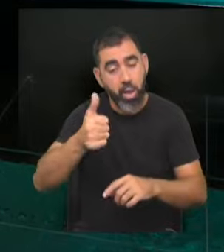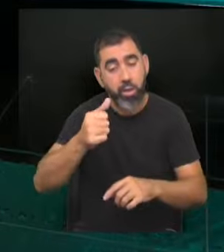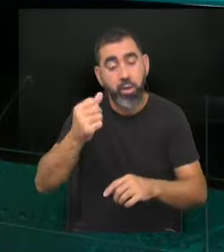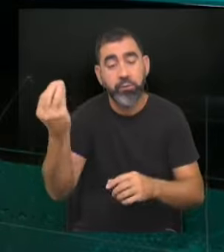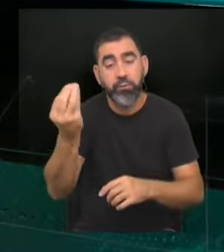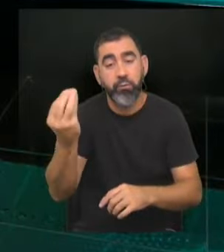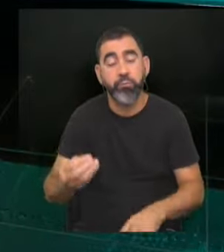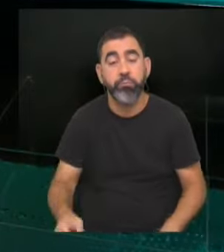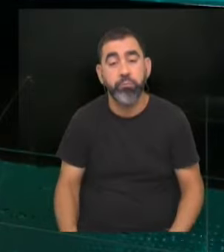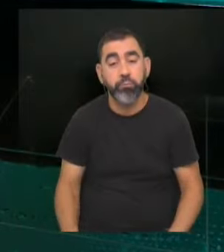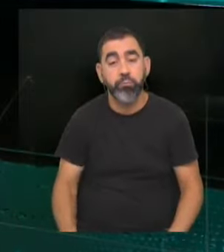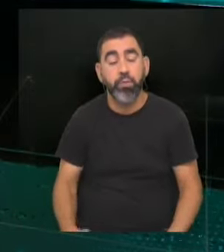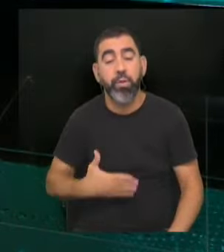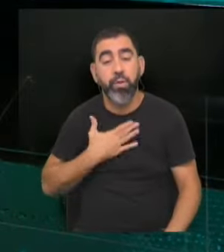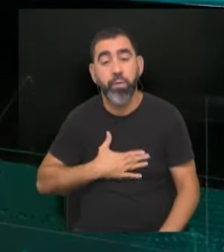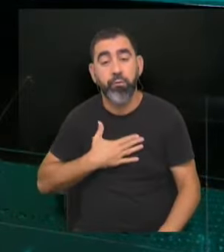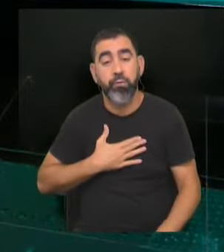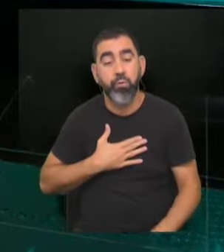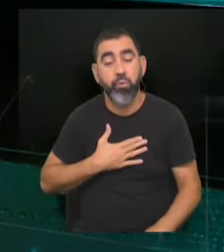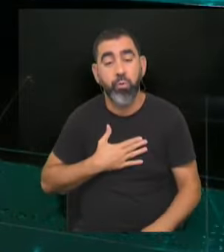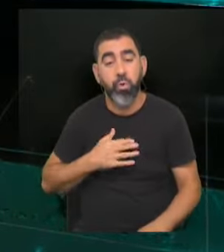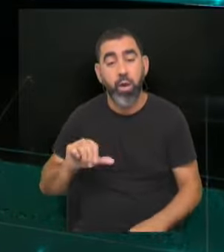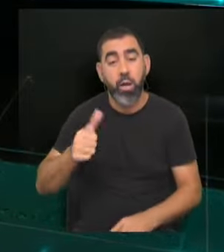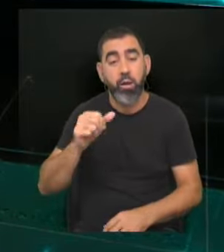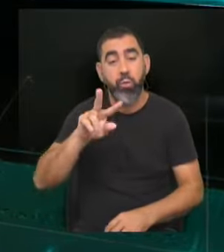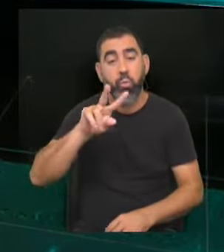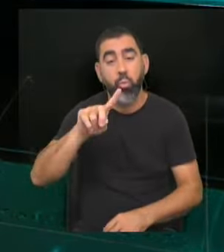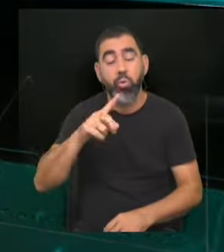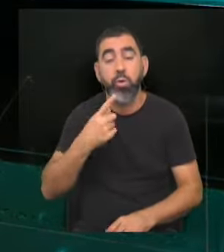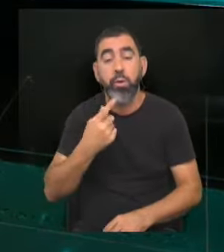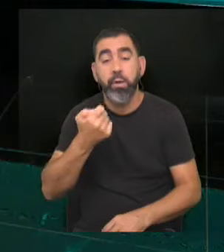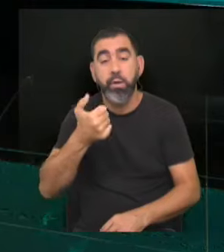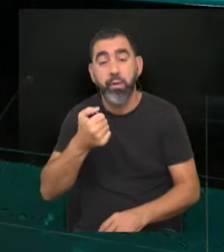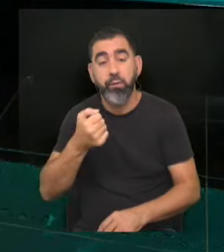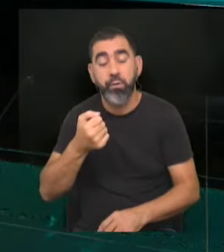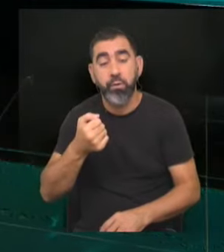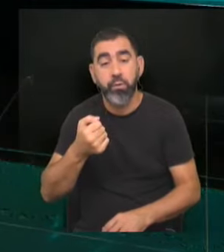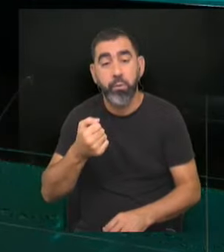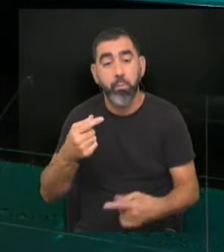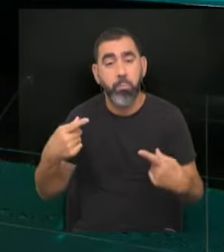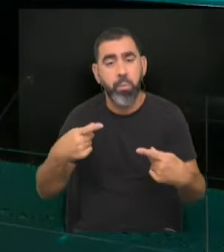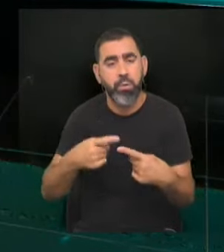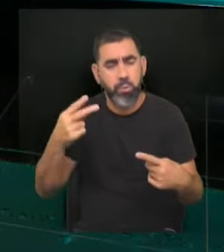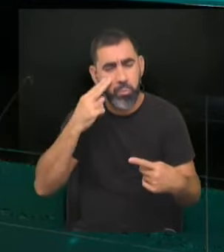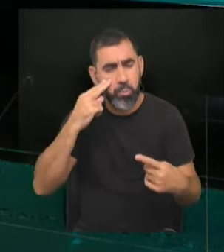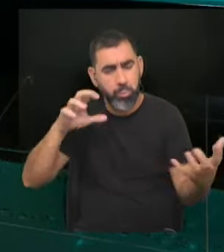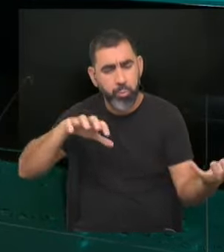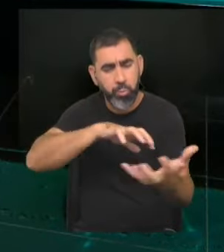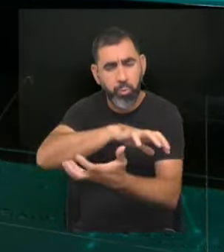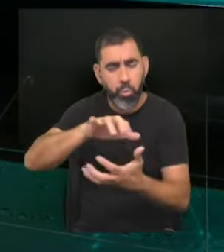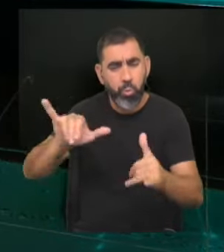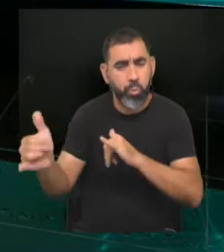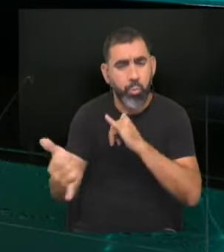el sábado defensor Sporting con 10 jugadores le ganó 2 a 1 a riverplate en el francini y el partido terminó con incidentes entre los